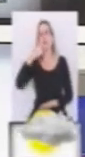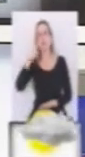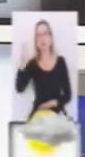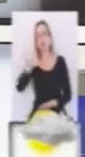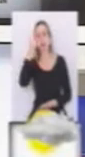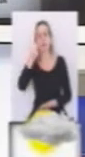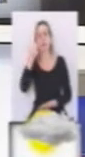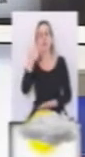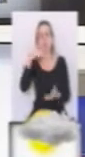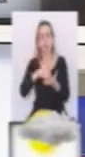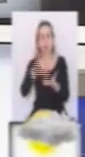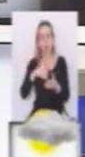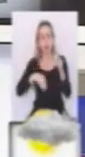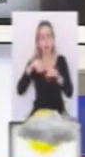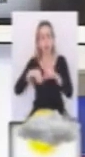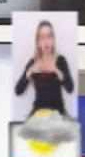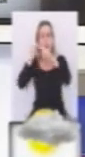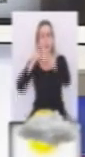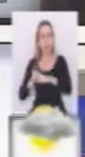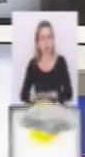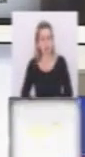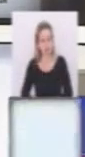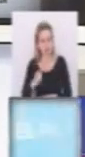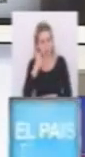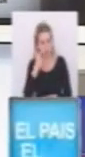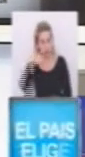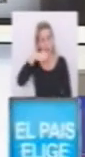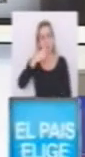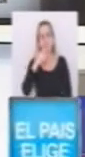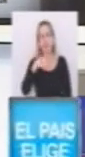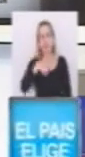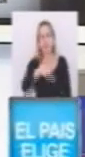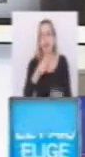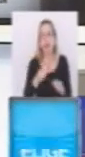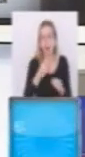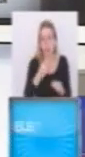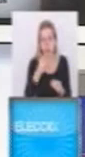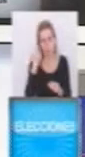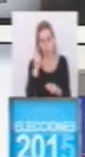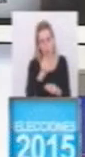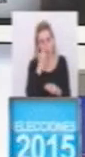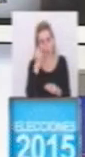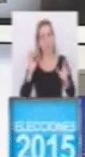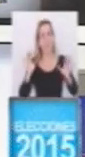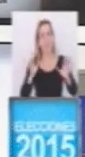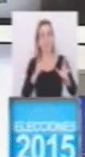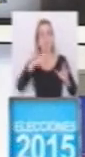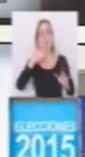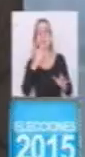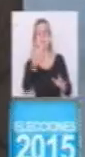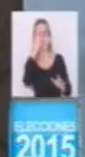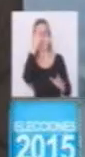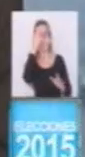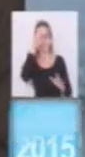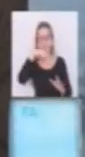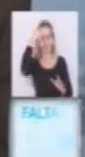Massa tiene que salir inteligentemente de esto porque él quiere ser el próximo jefe del PJ. Claro. Él no está jugando la elección, está jugando el futuro. Entonces,